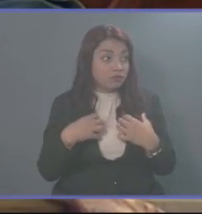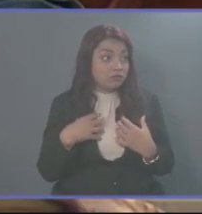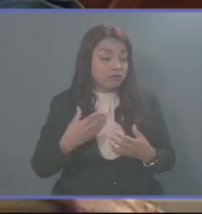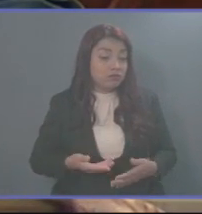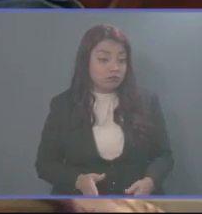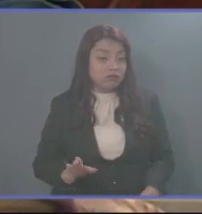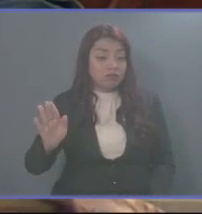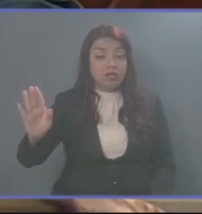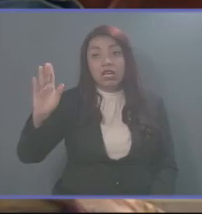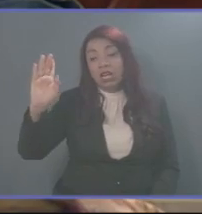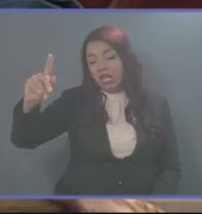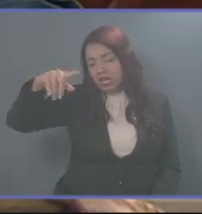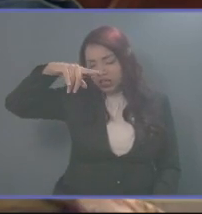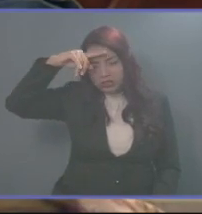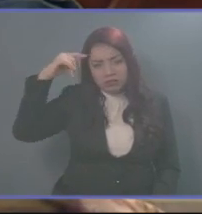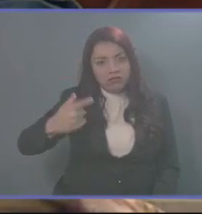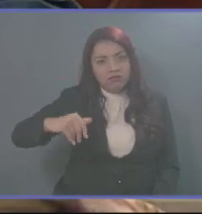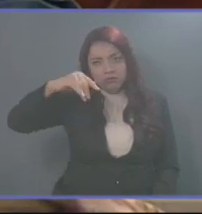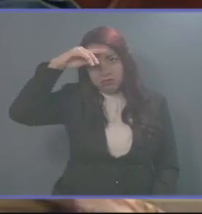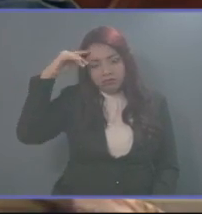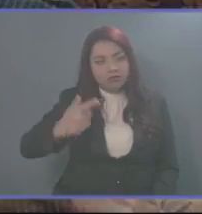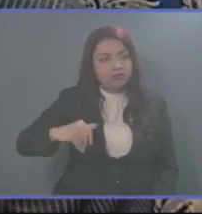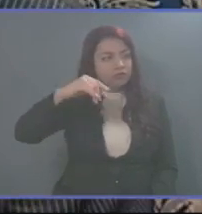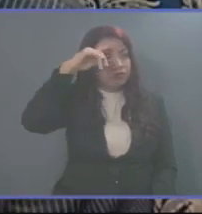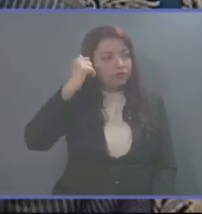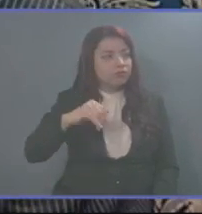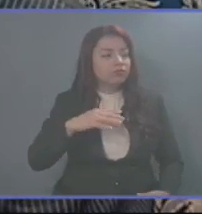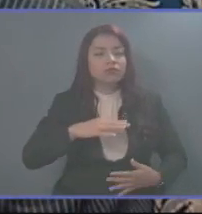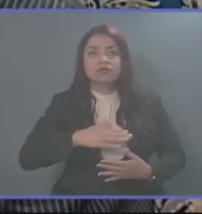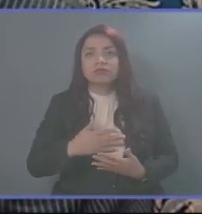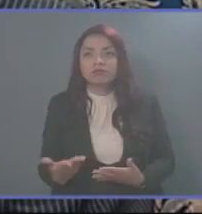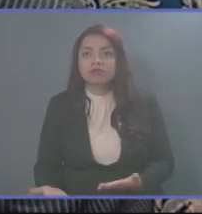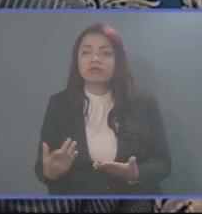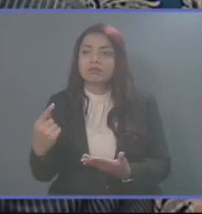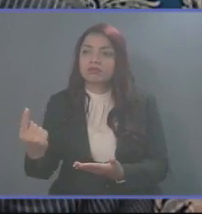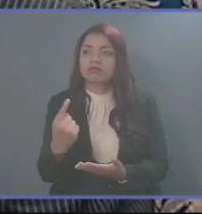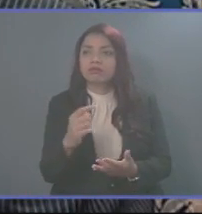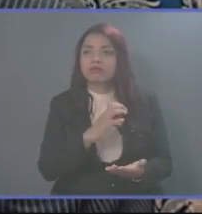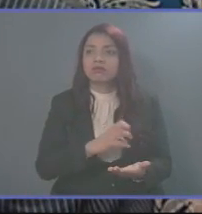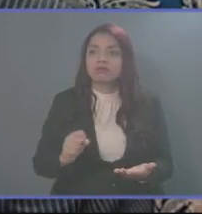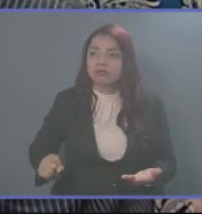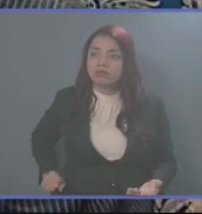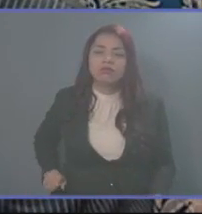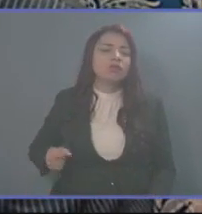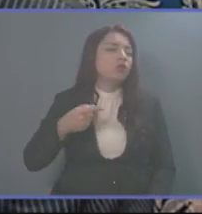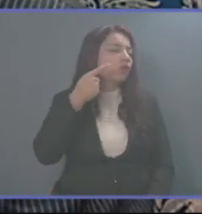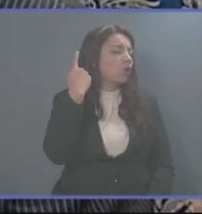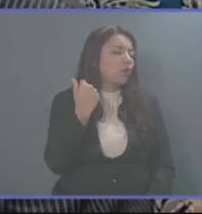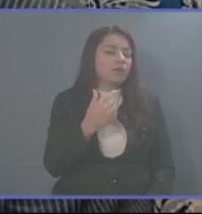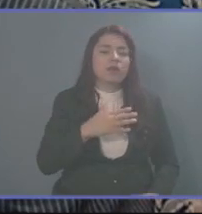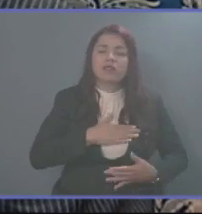momento, trabaja incansablemente en favor de los salvadoreños, siendo un hombre generoso,